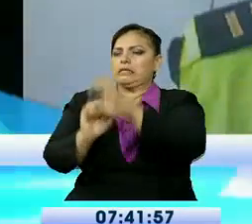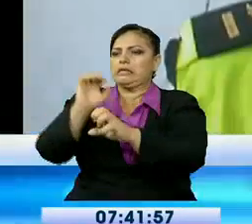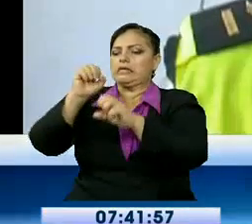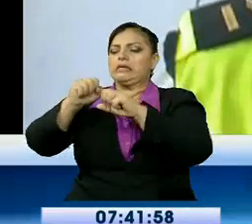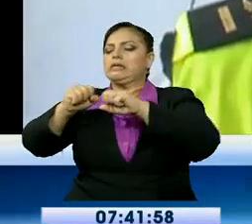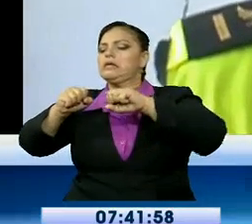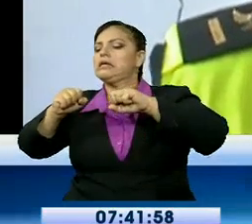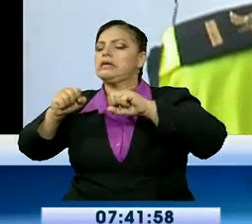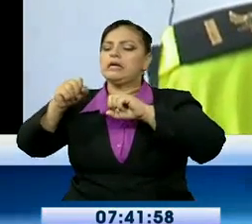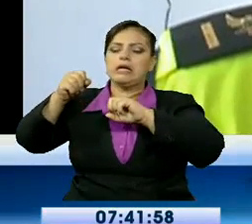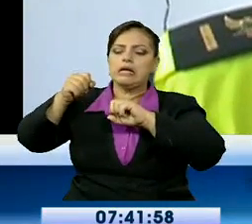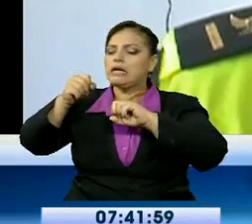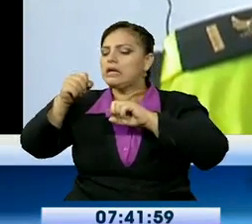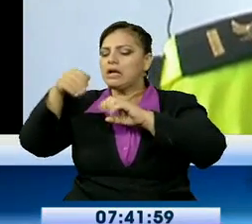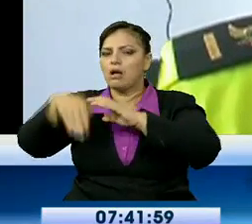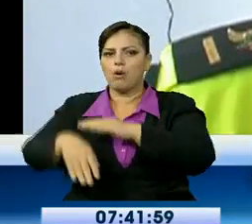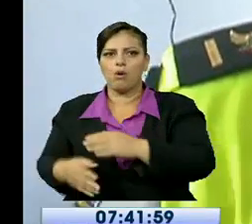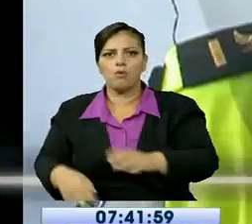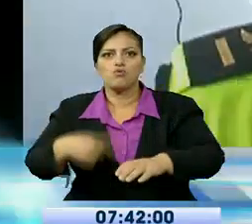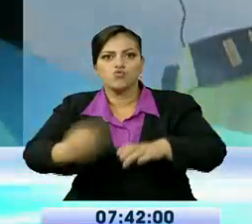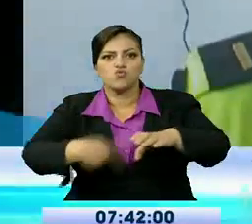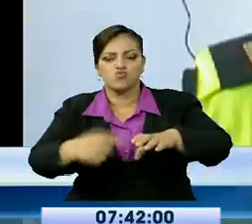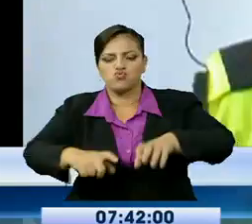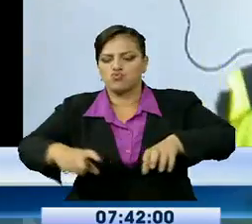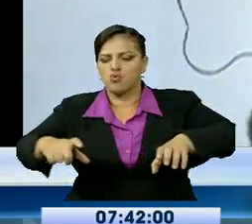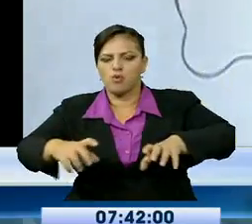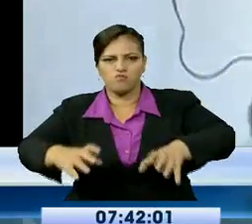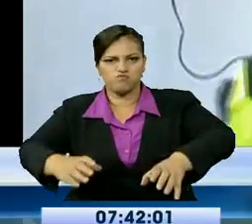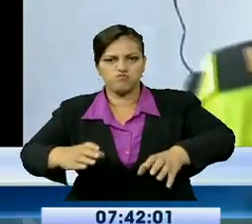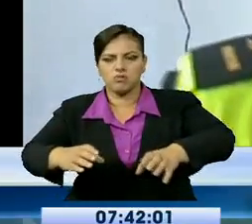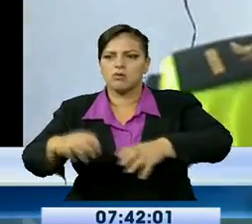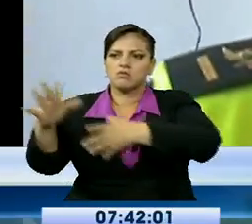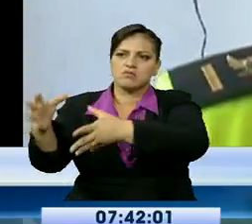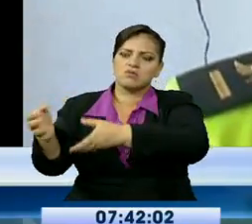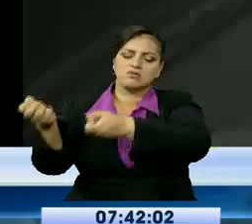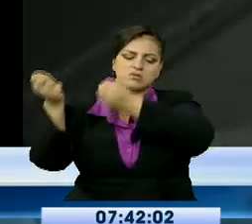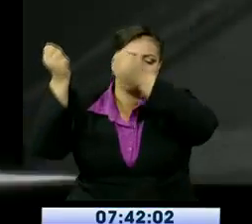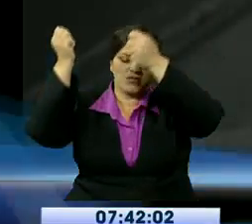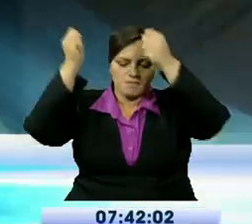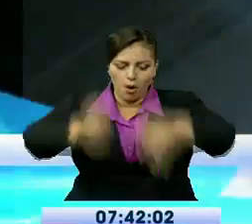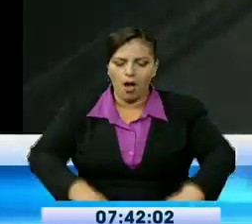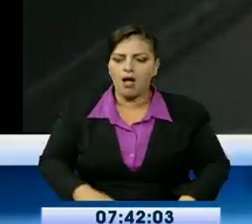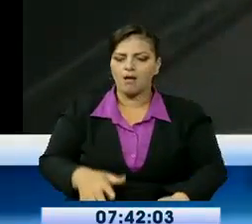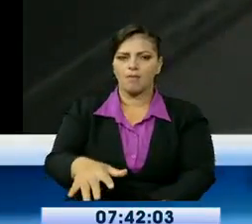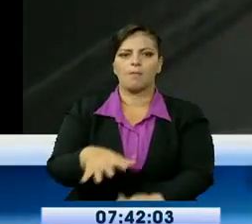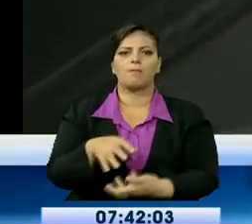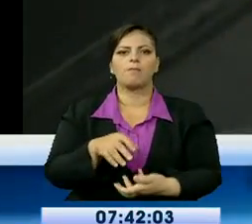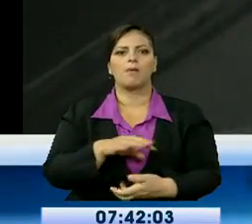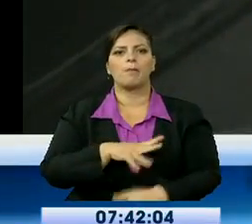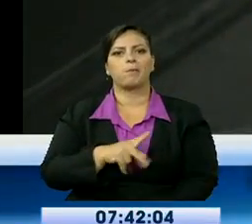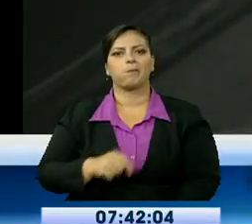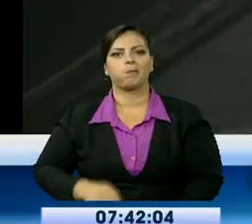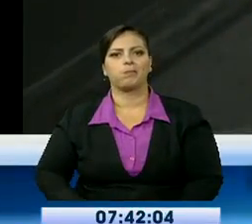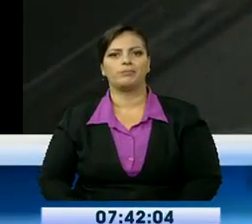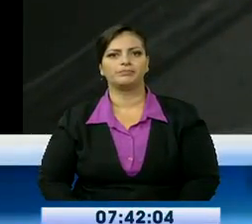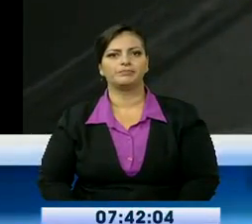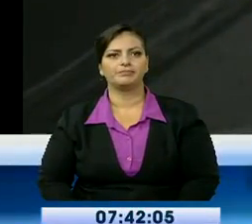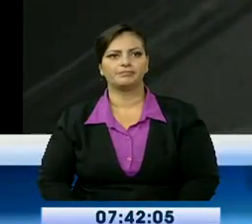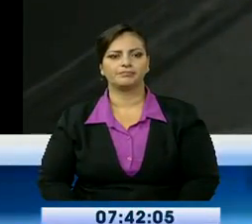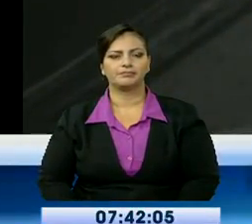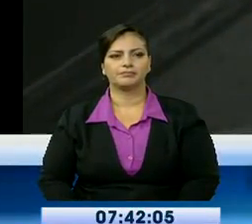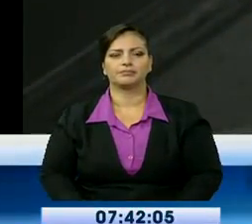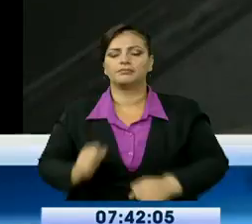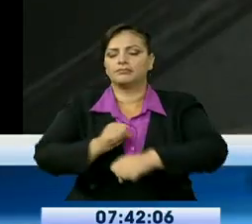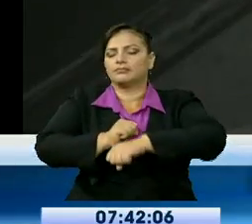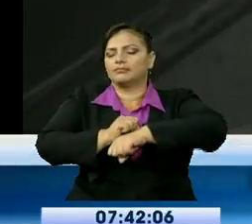pues, salir del local y llevarse con rumbo desconocido. Ya por la mañana, al llegar, los dueños del